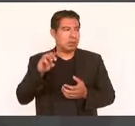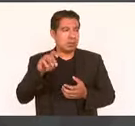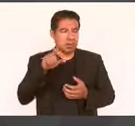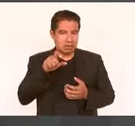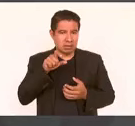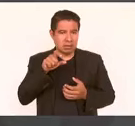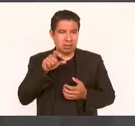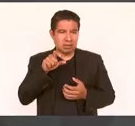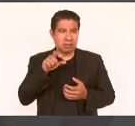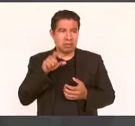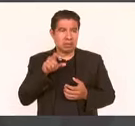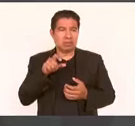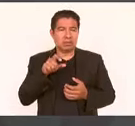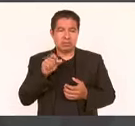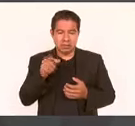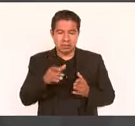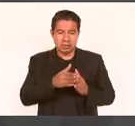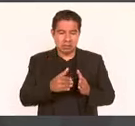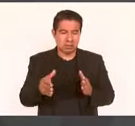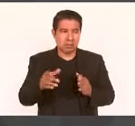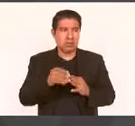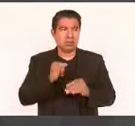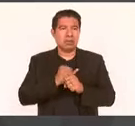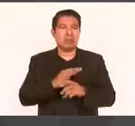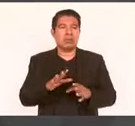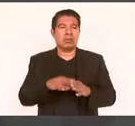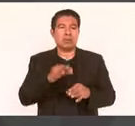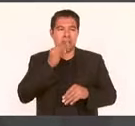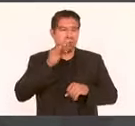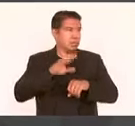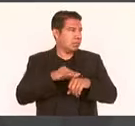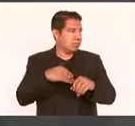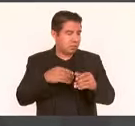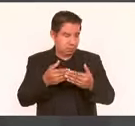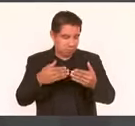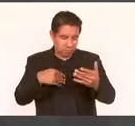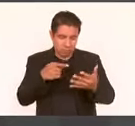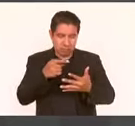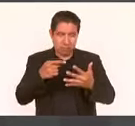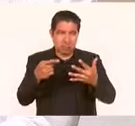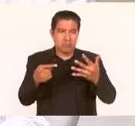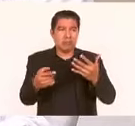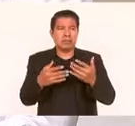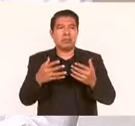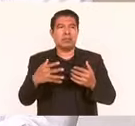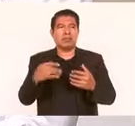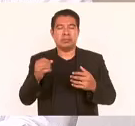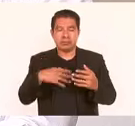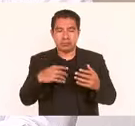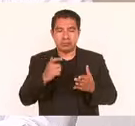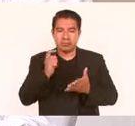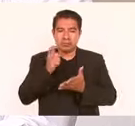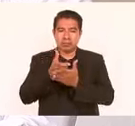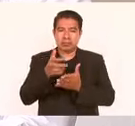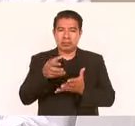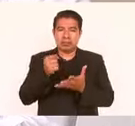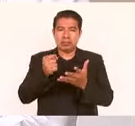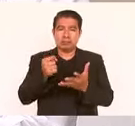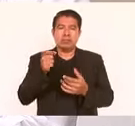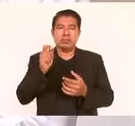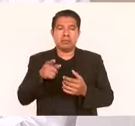ve en este informe, la mayor parte de los fondos provienen